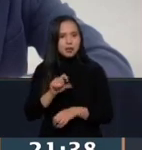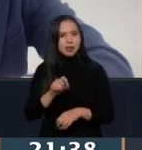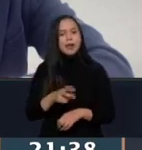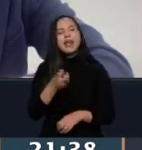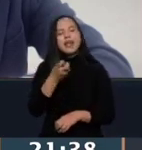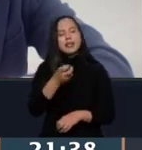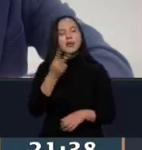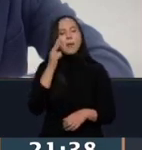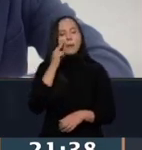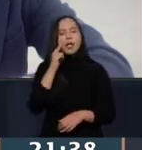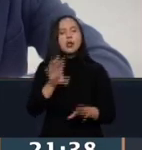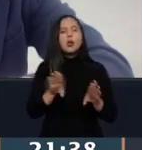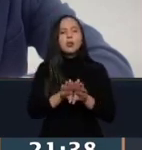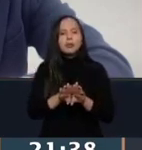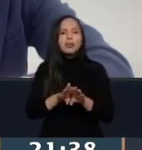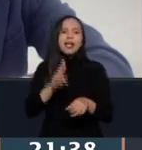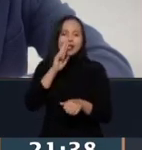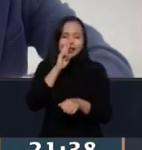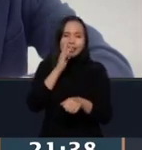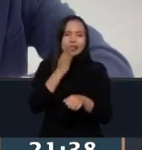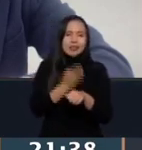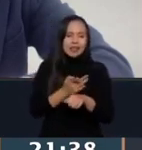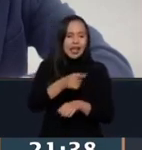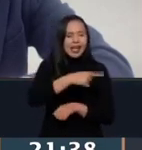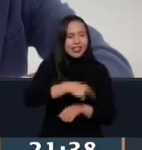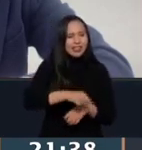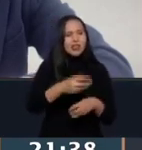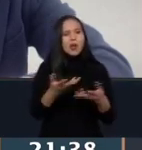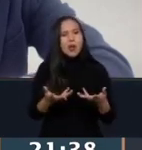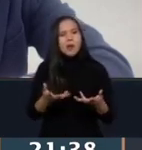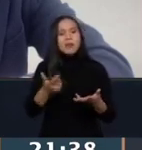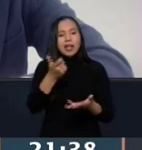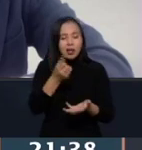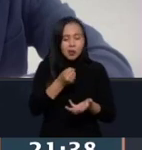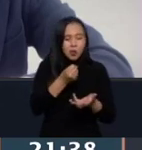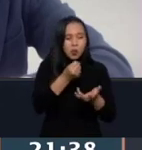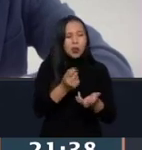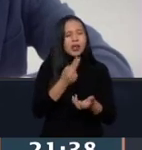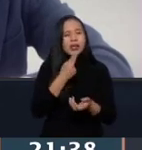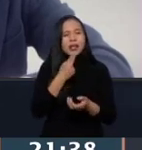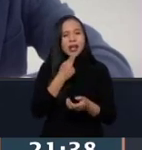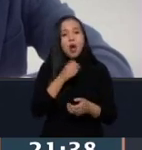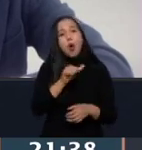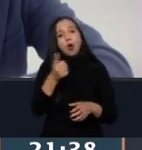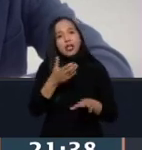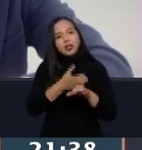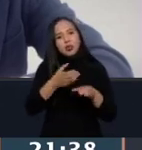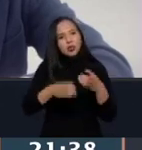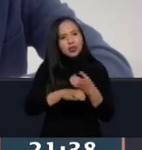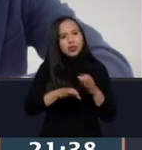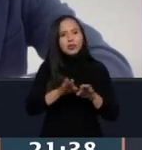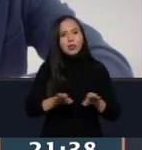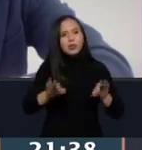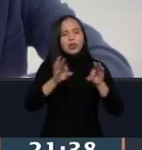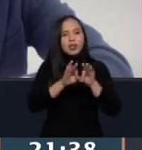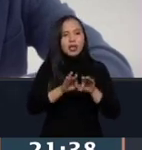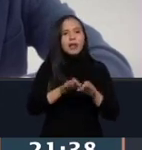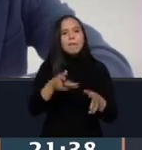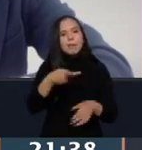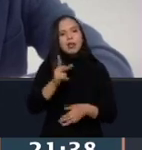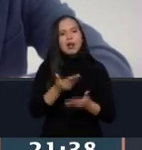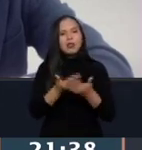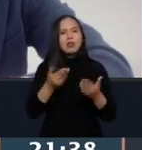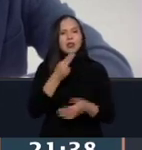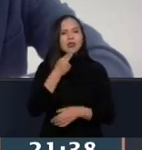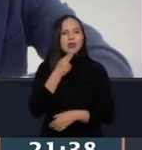más responsables, porque es perder recursos, perder tiempo que se pueden dedicar para cosas realmente importantes que se tienen que destinar a estas noticias